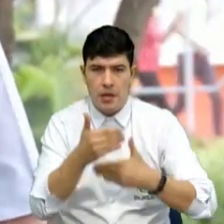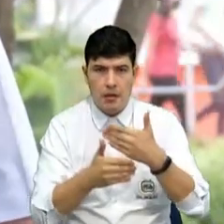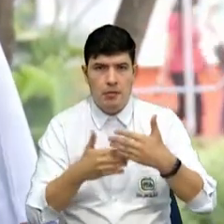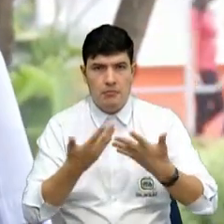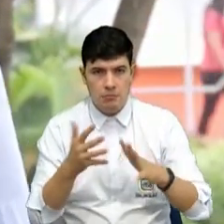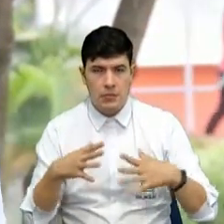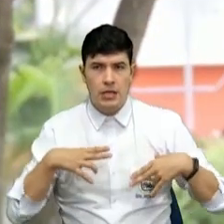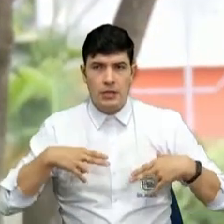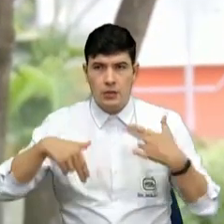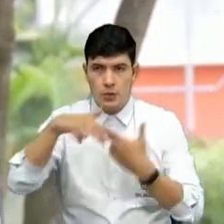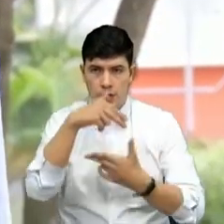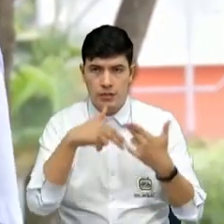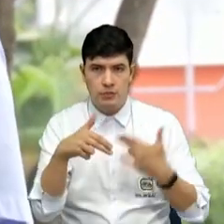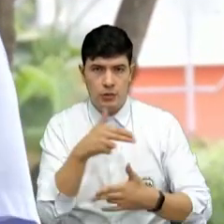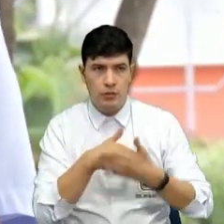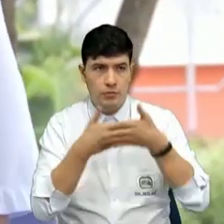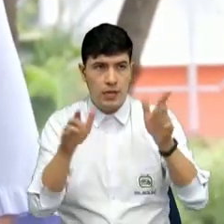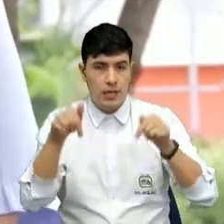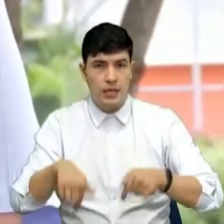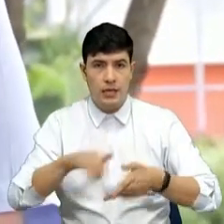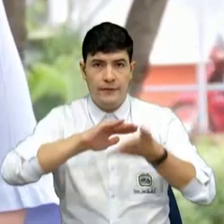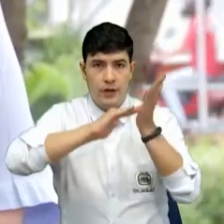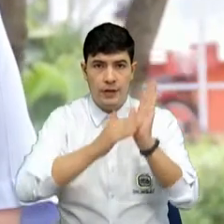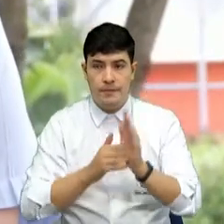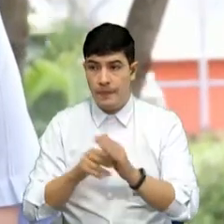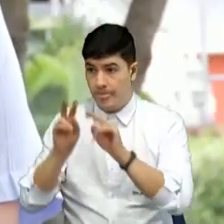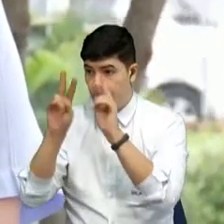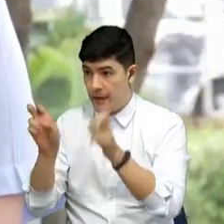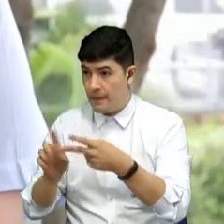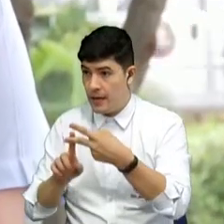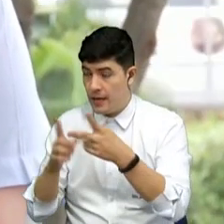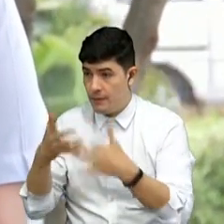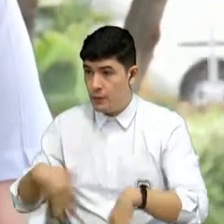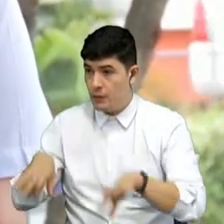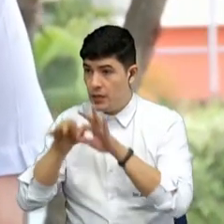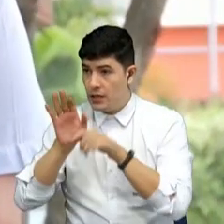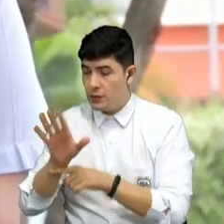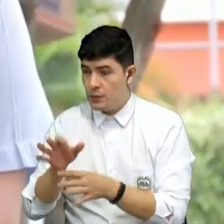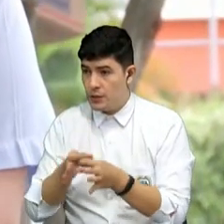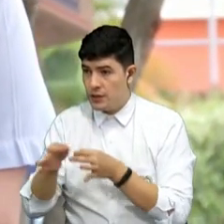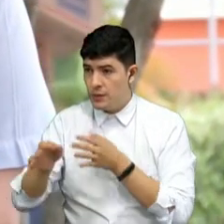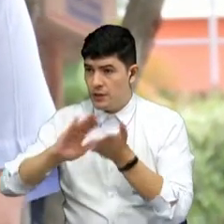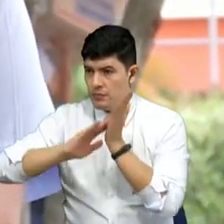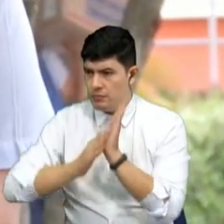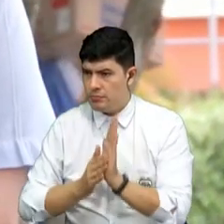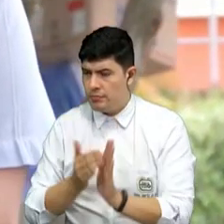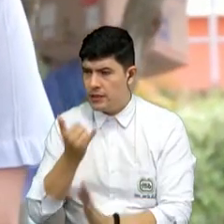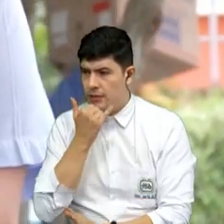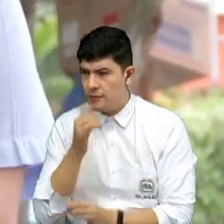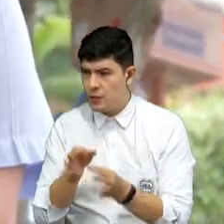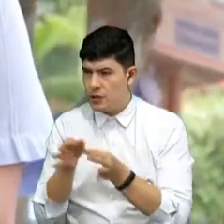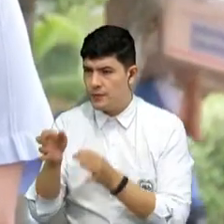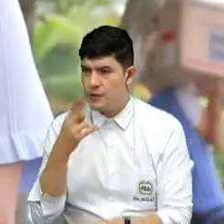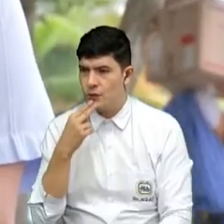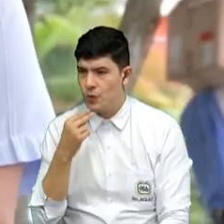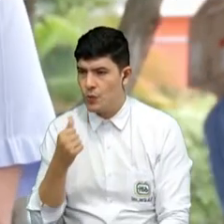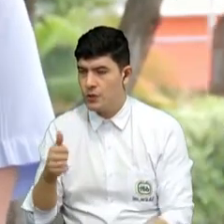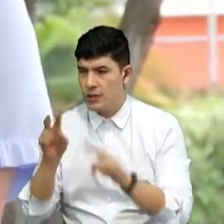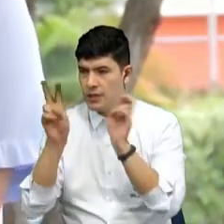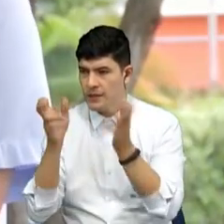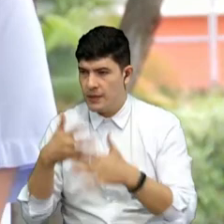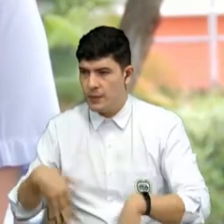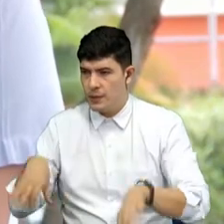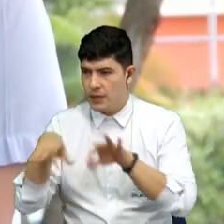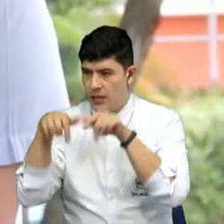100% se empiece a reactivar en Florida Blanca. Otro punto muy importante en Florida Blanca, alcalde, el municipio Dulce de Santander, un pilar fundamental en la economía de las